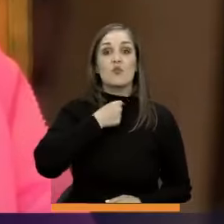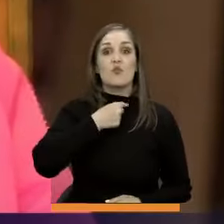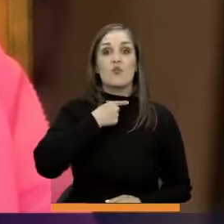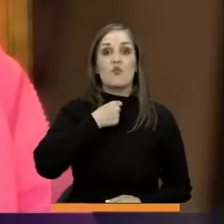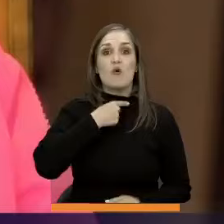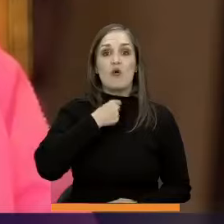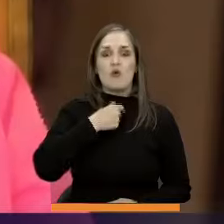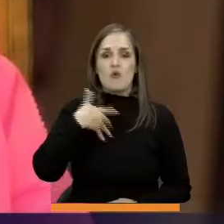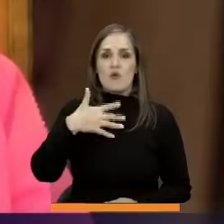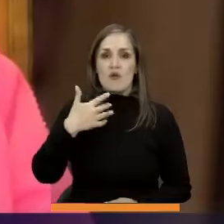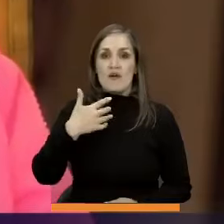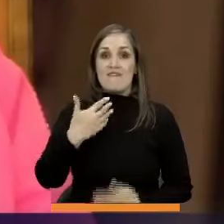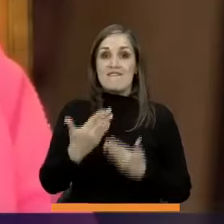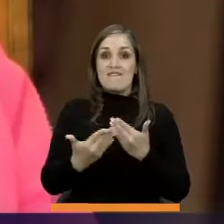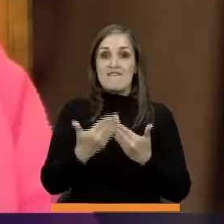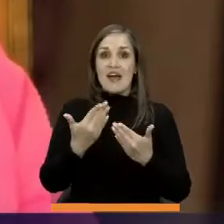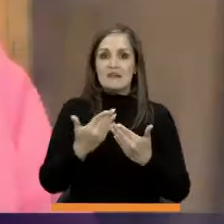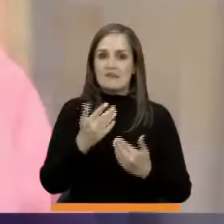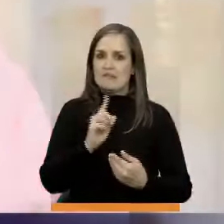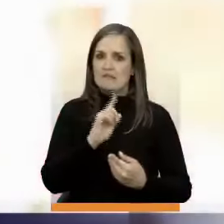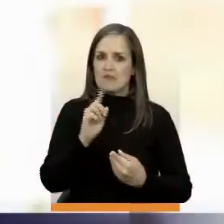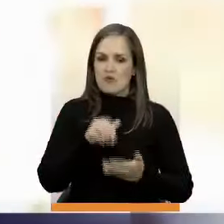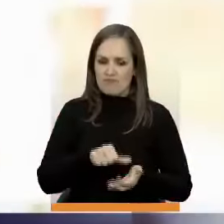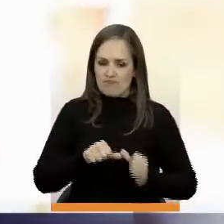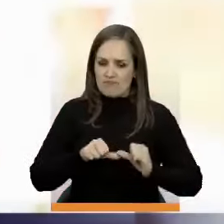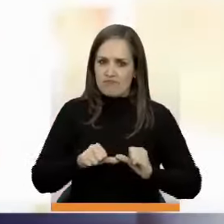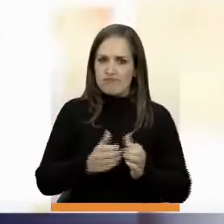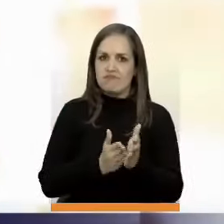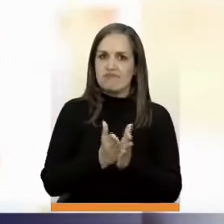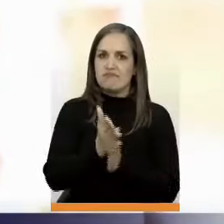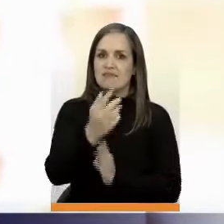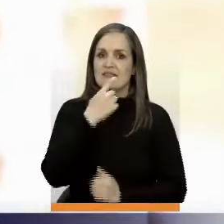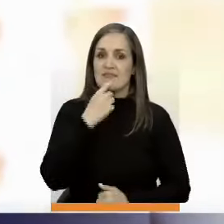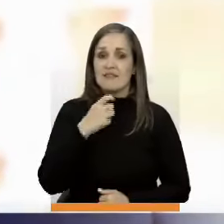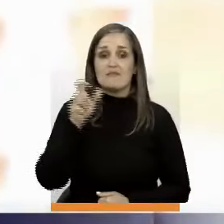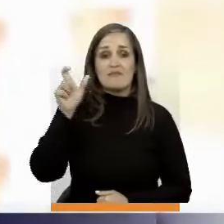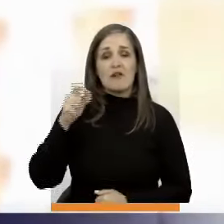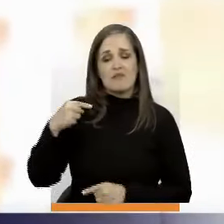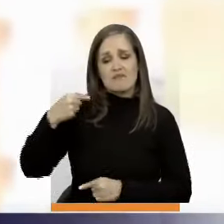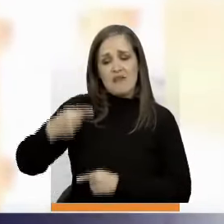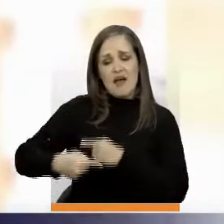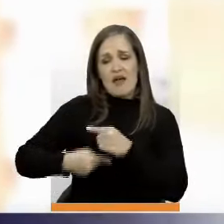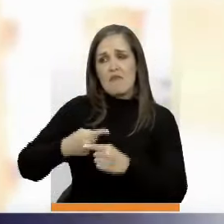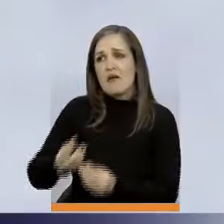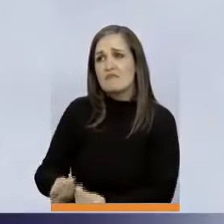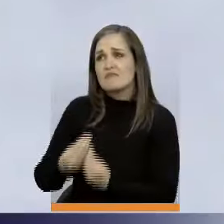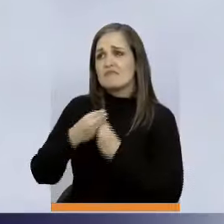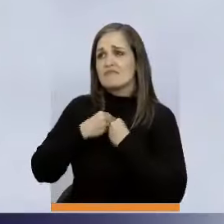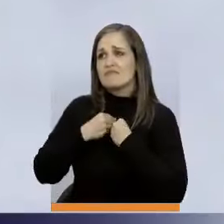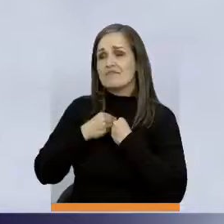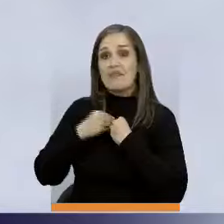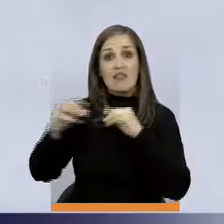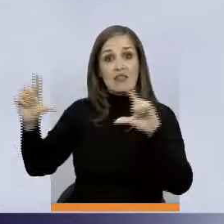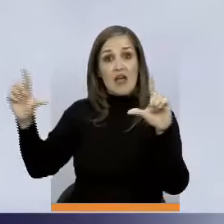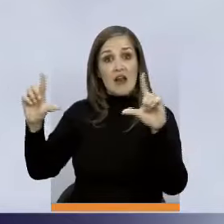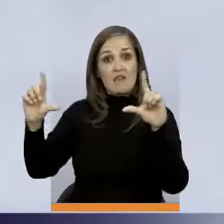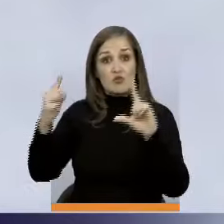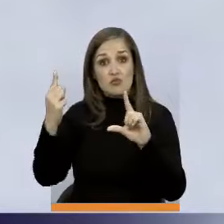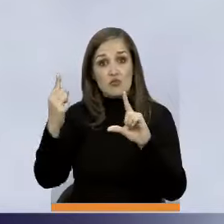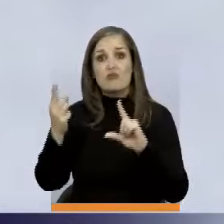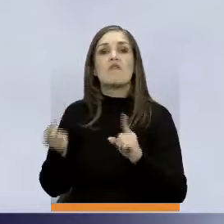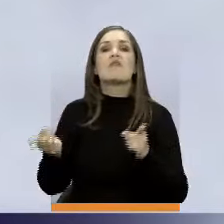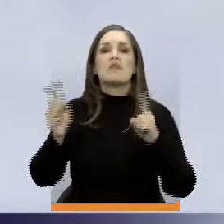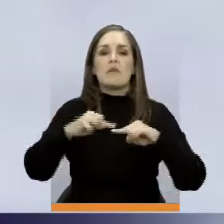llegar es demostrar y permanecer el legado de la gorda Fabiola trasciende su carrera en la televisión abrió el